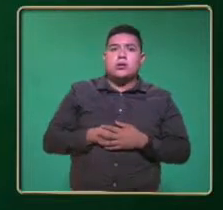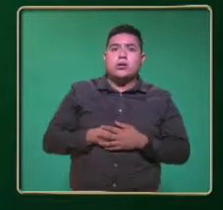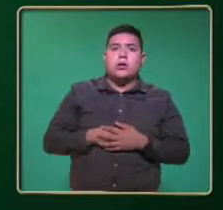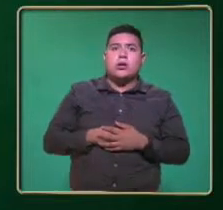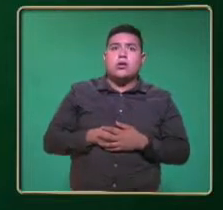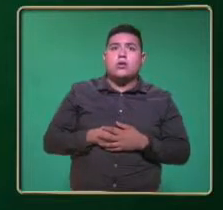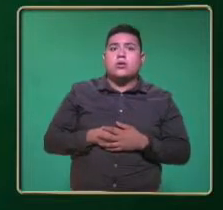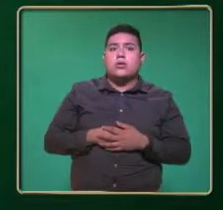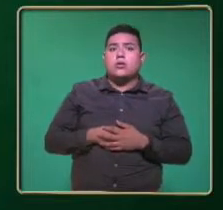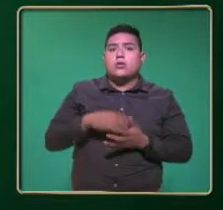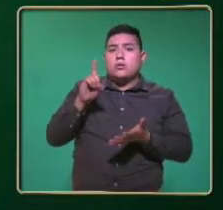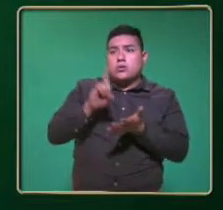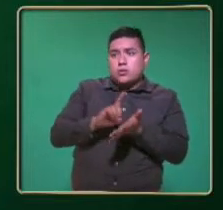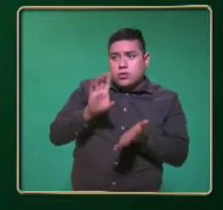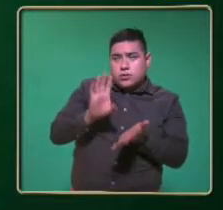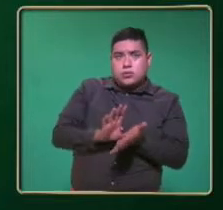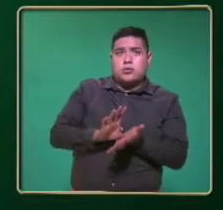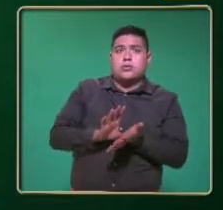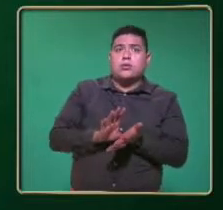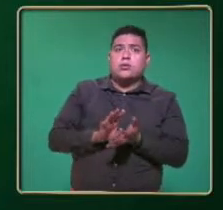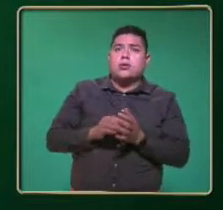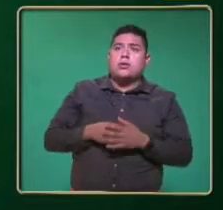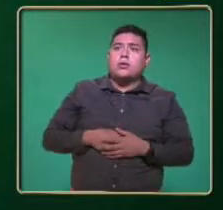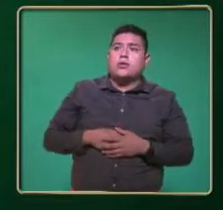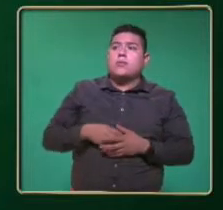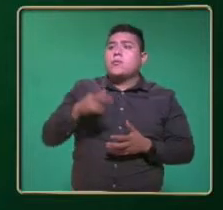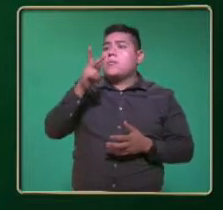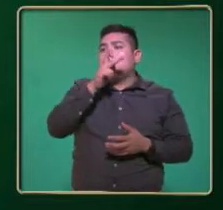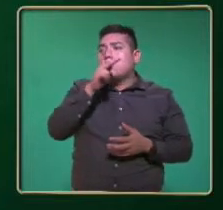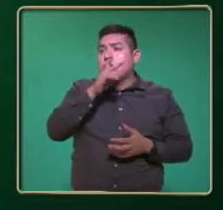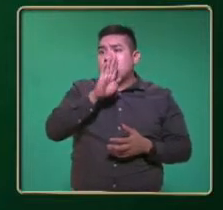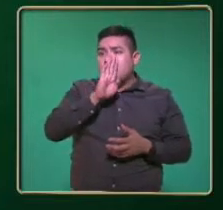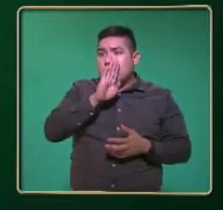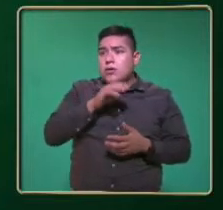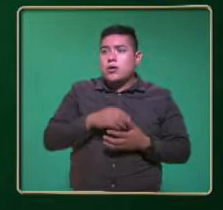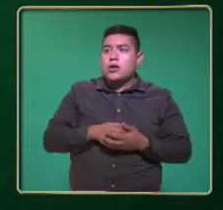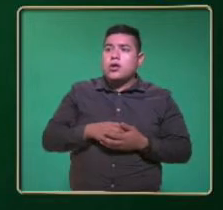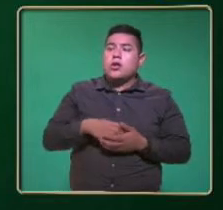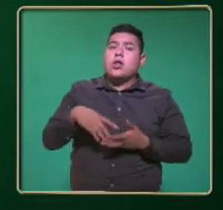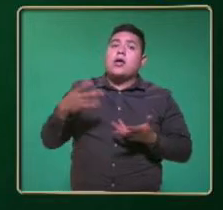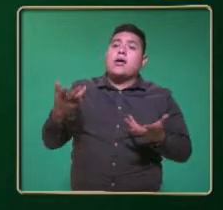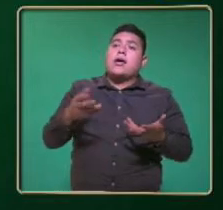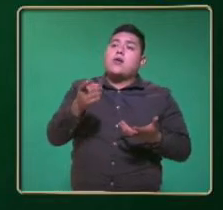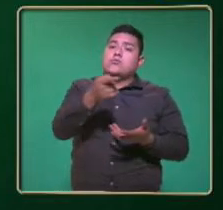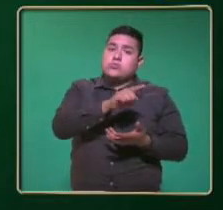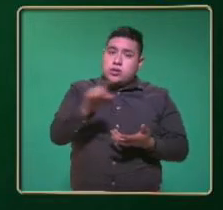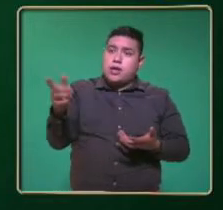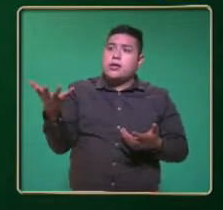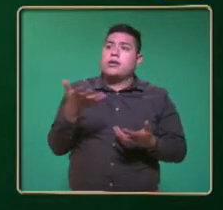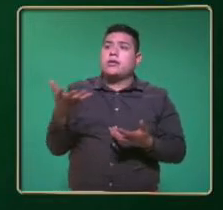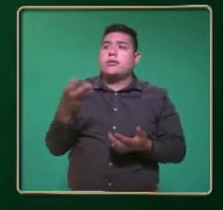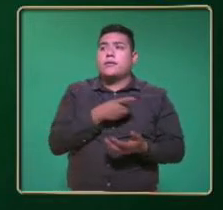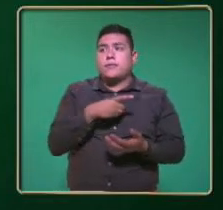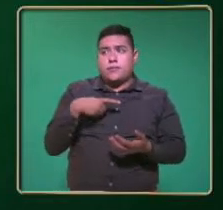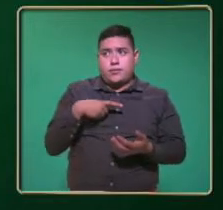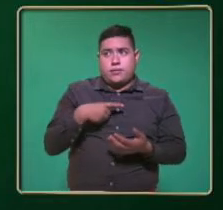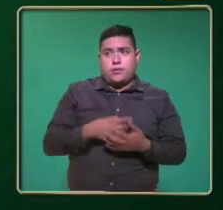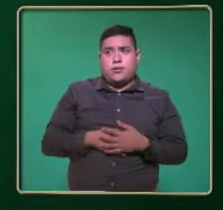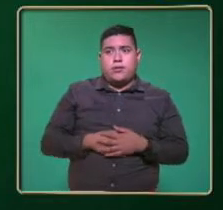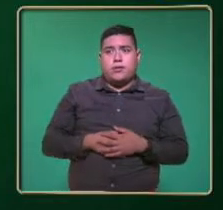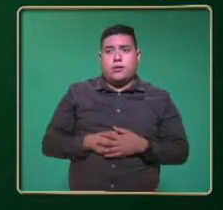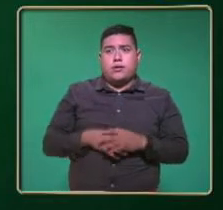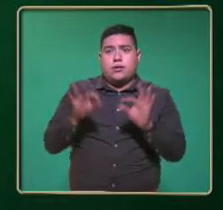con discapacidad, y también nosotros como papás, qué obligación tenemos con nuestros hijos.